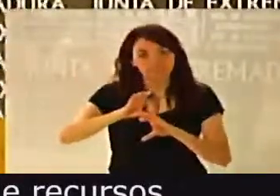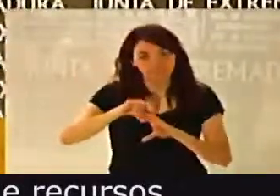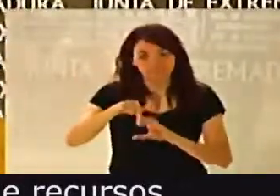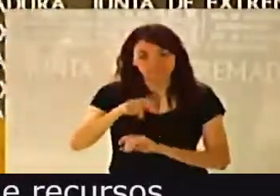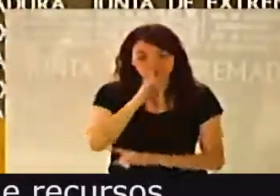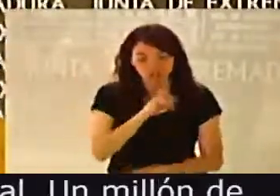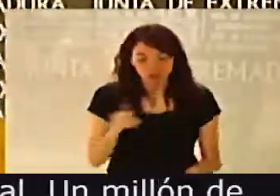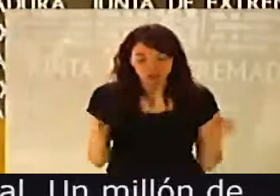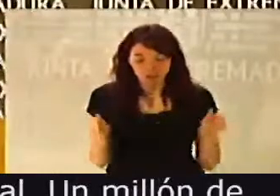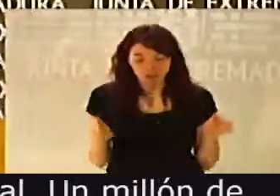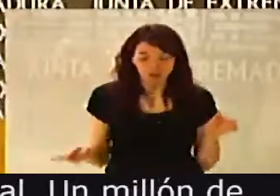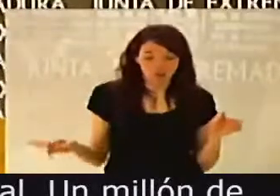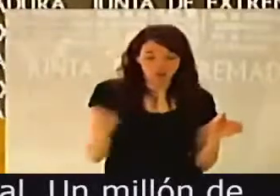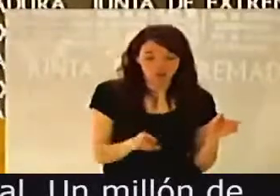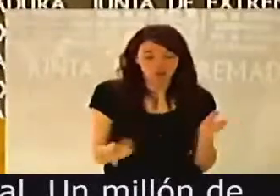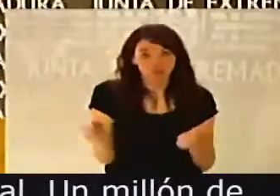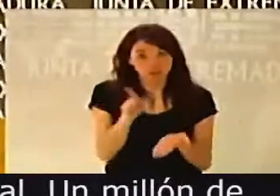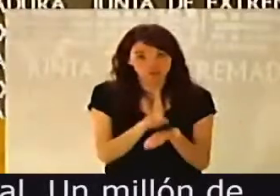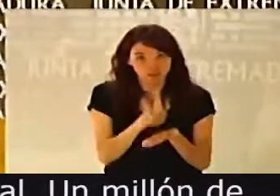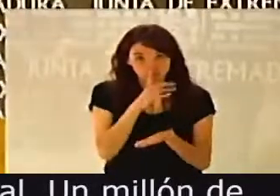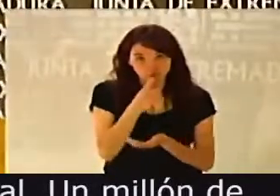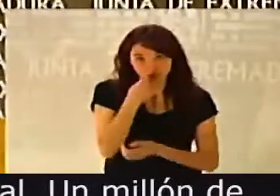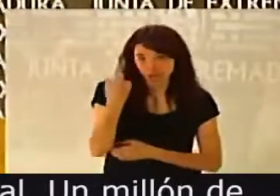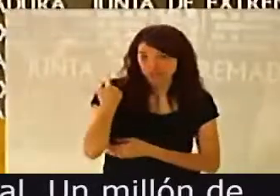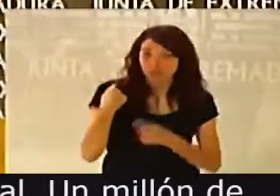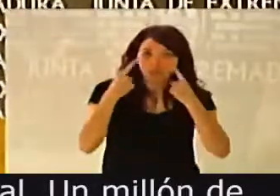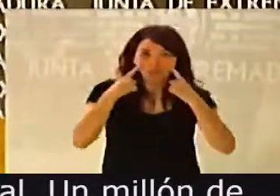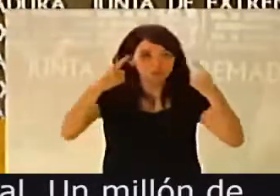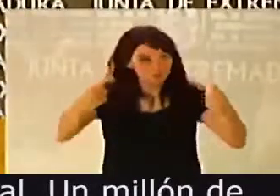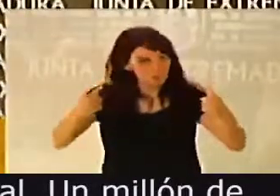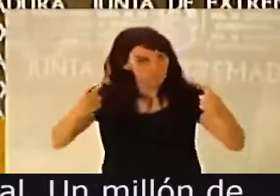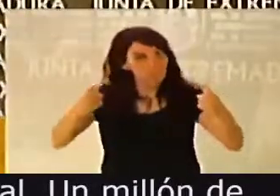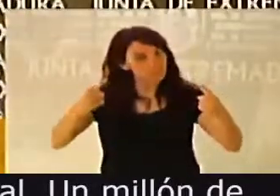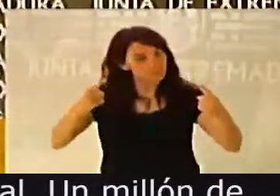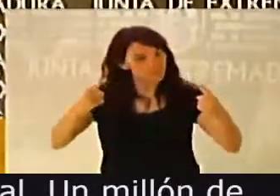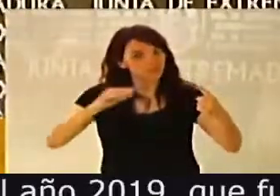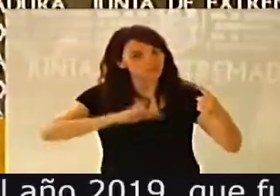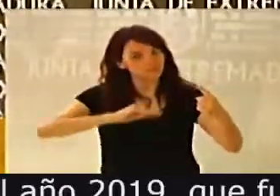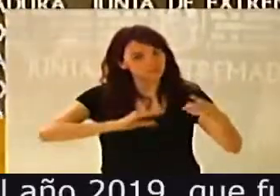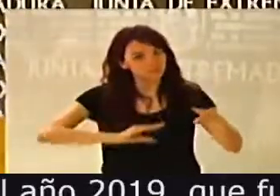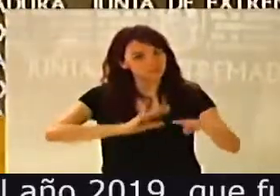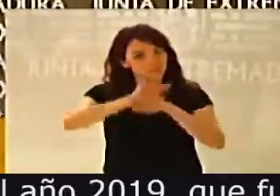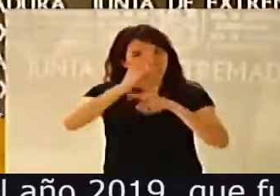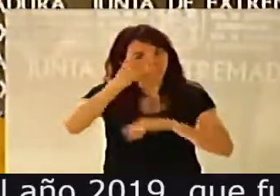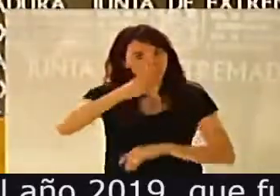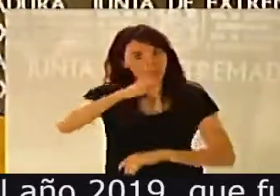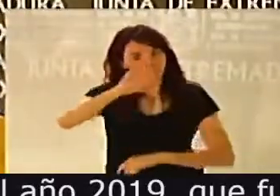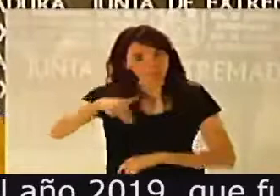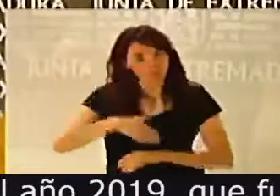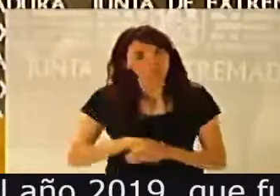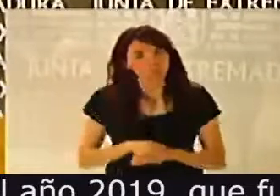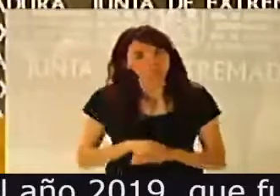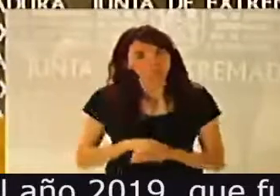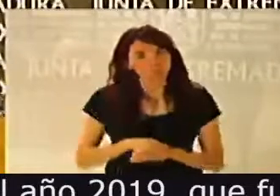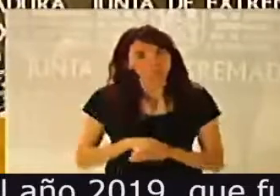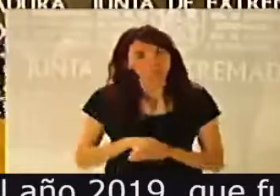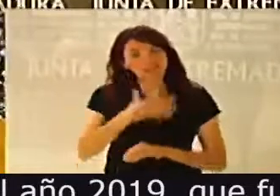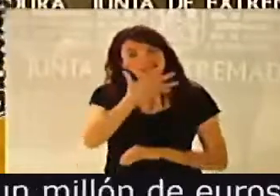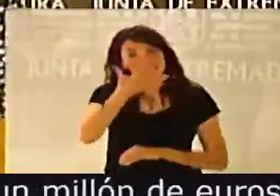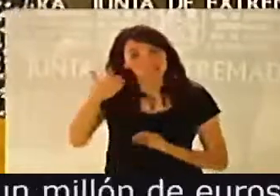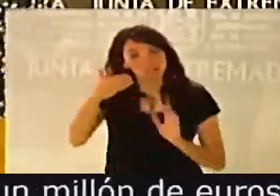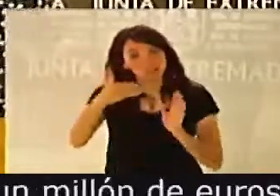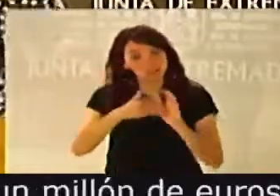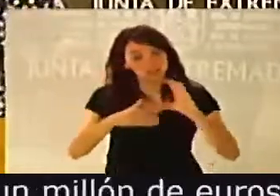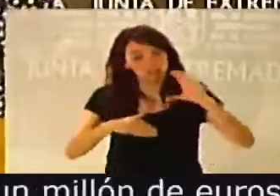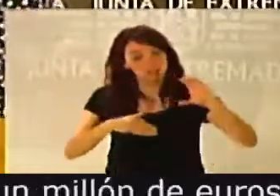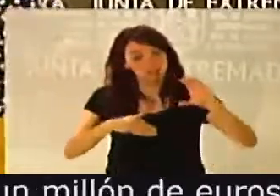año tras el año 19, que fue la primera convocatoria a la que destinábamos 1 millón de euros. 500.000 euros corresponden al Fondo CEA